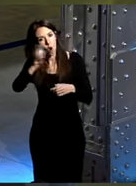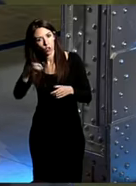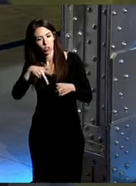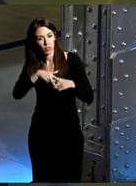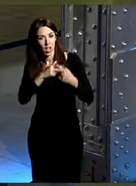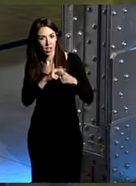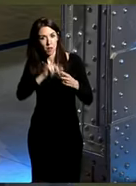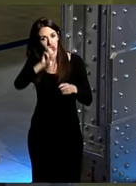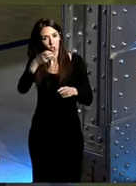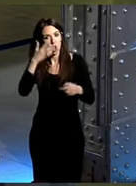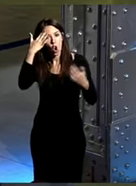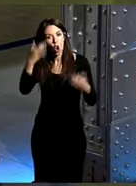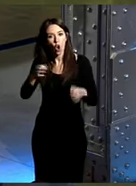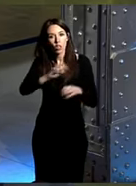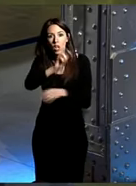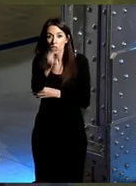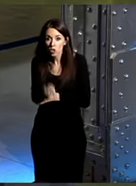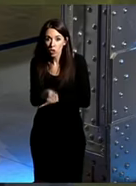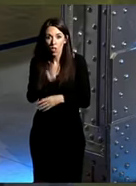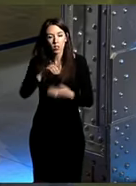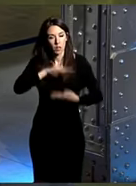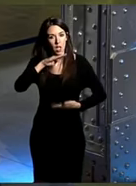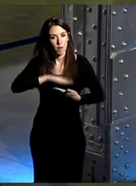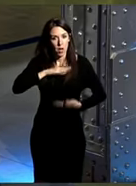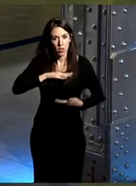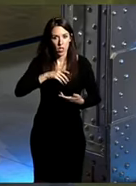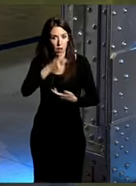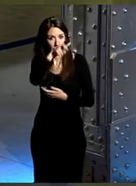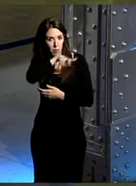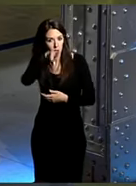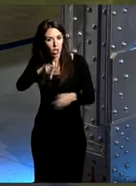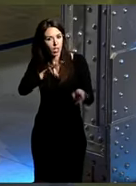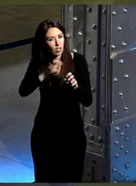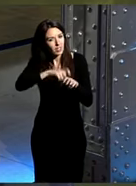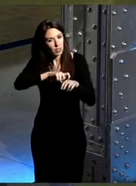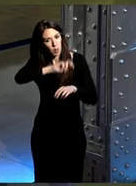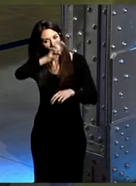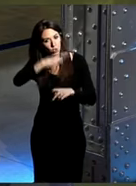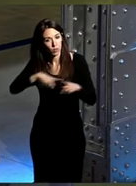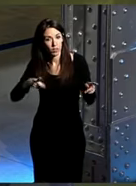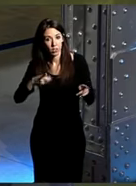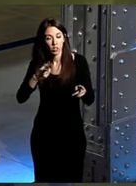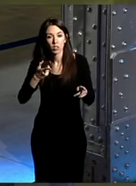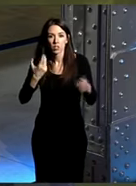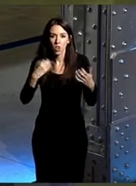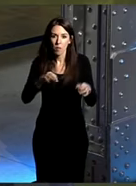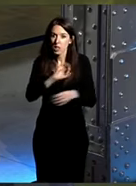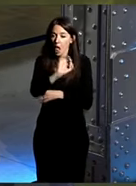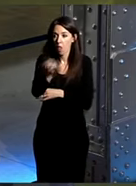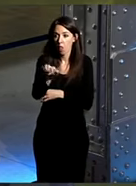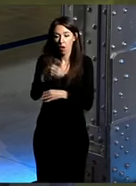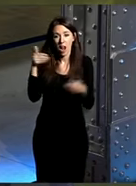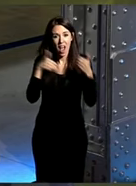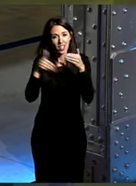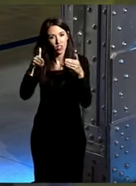de herramientas, otro tipo de lógicas, otro tipo de capacidades de personas. Y normalmente le prestamos menos